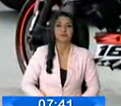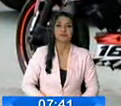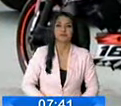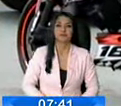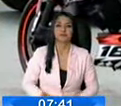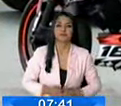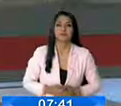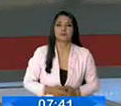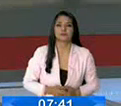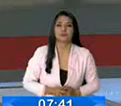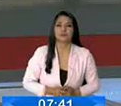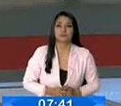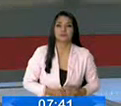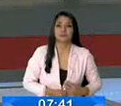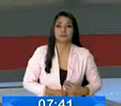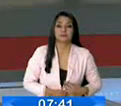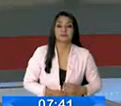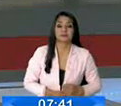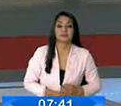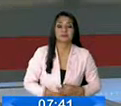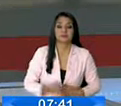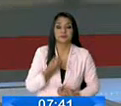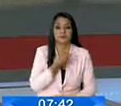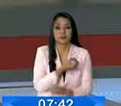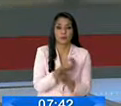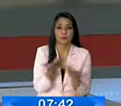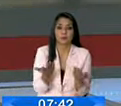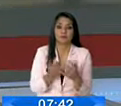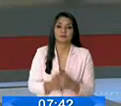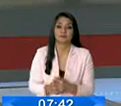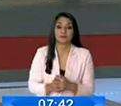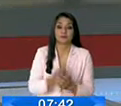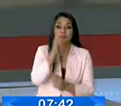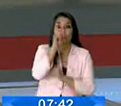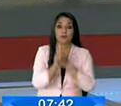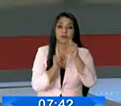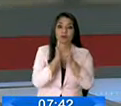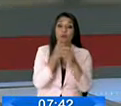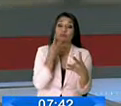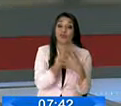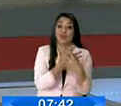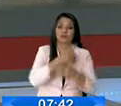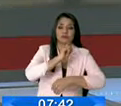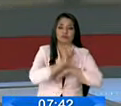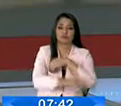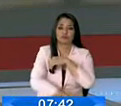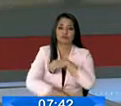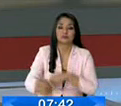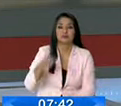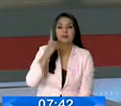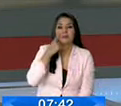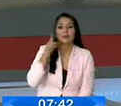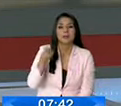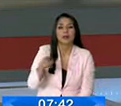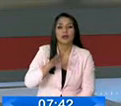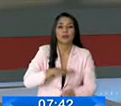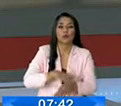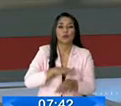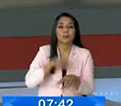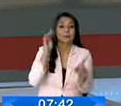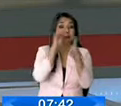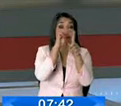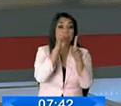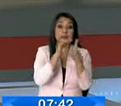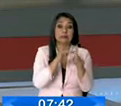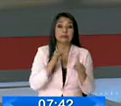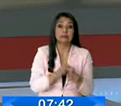Moreira. Vamos a contarles ahora que a 1 año de prisión fue sentenciado el padre de familia acusado de enviar mensajes